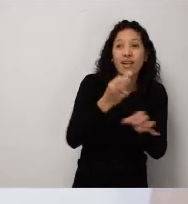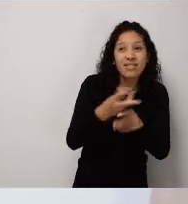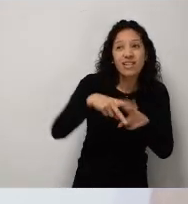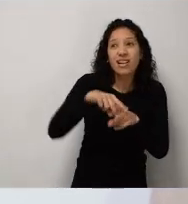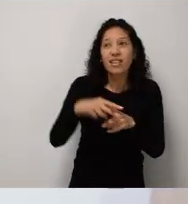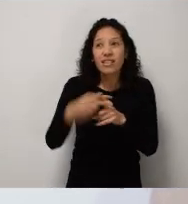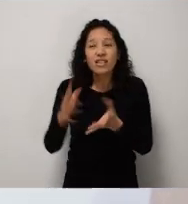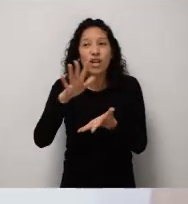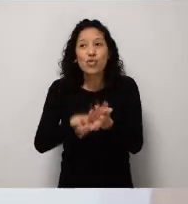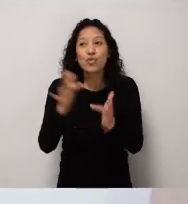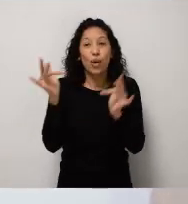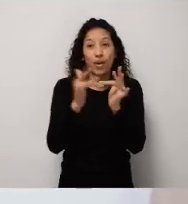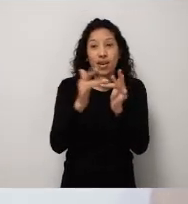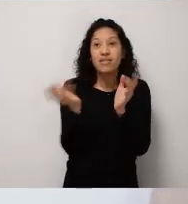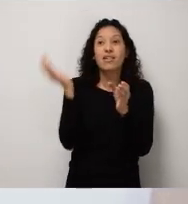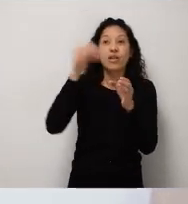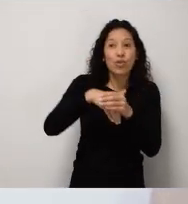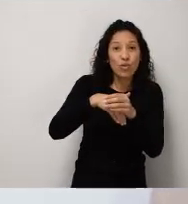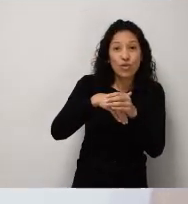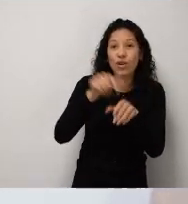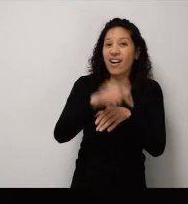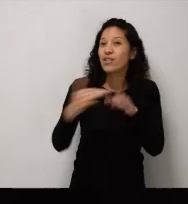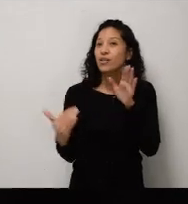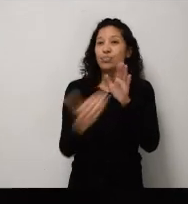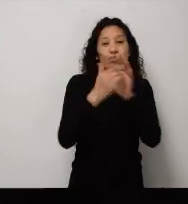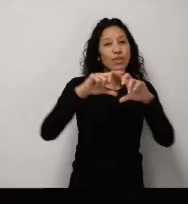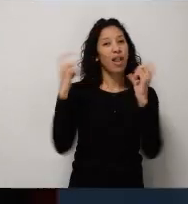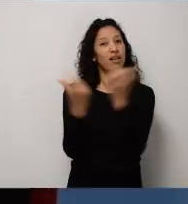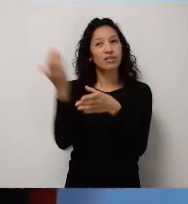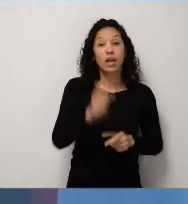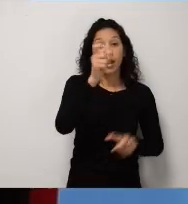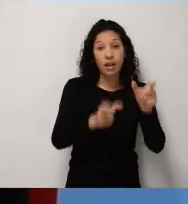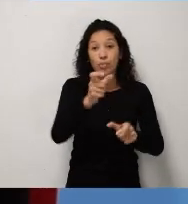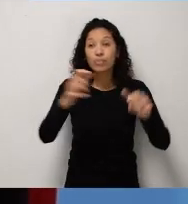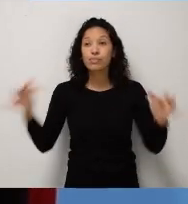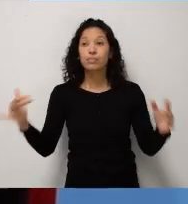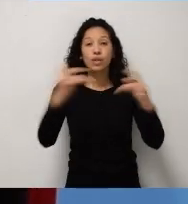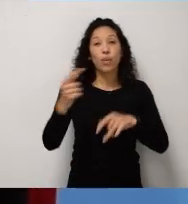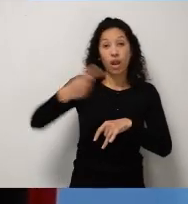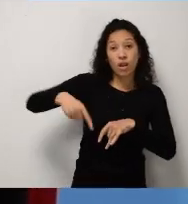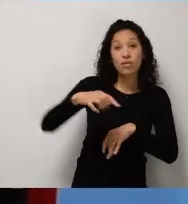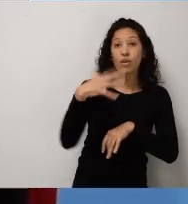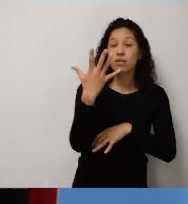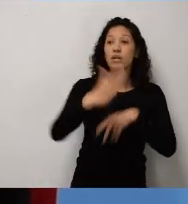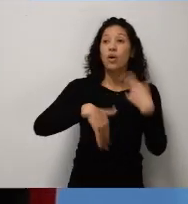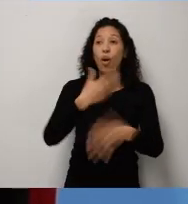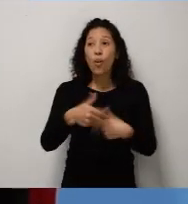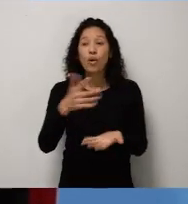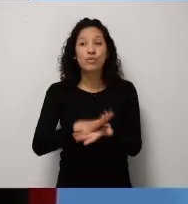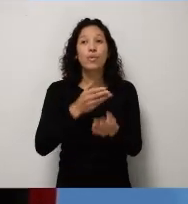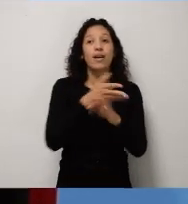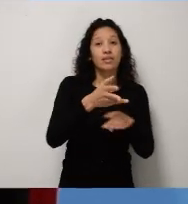de la inclusión digital como factor de inclusión social. Estamos proponiendo a los participantes 5 desafíos de accesibilidad tecnológica.